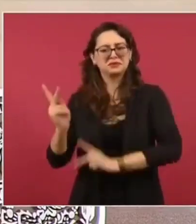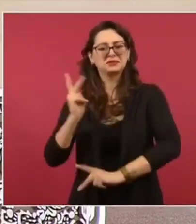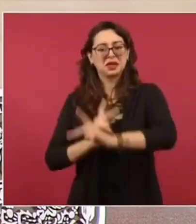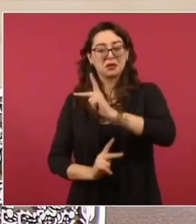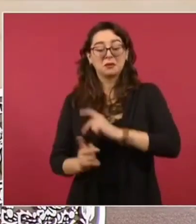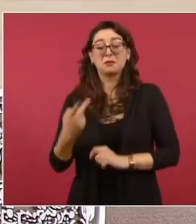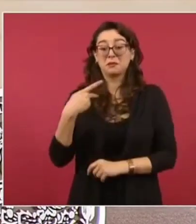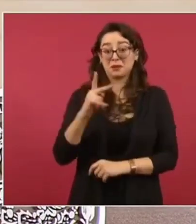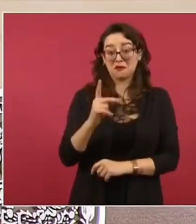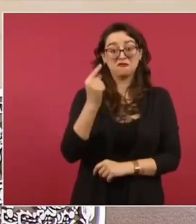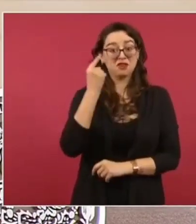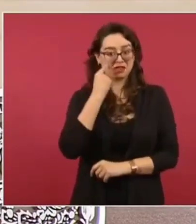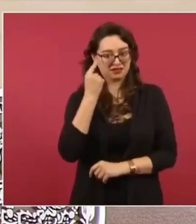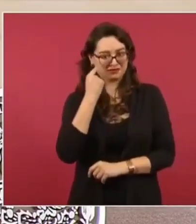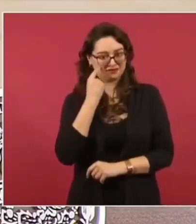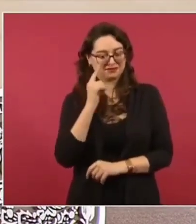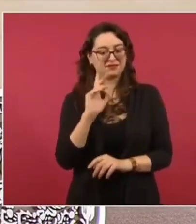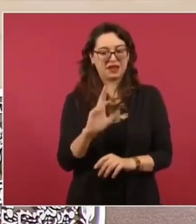reforma fiscal